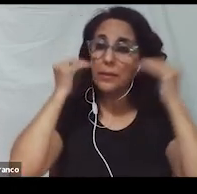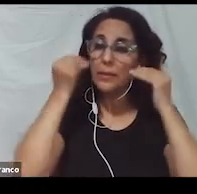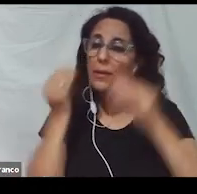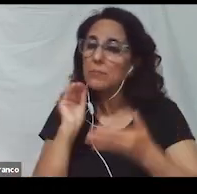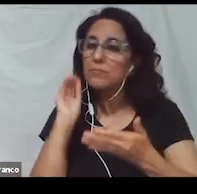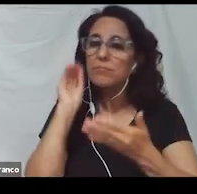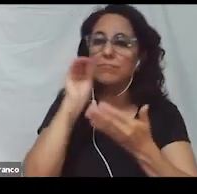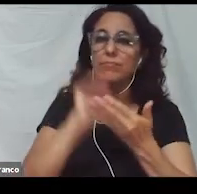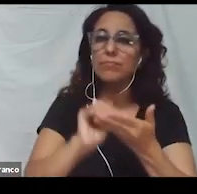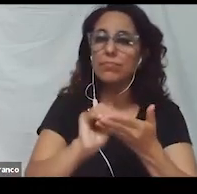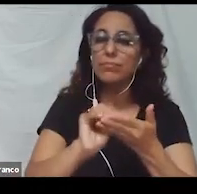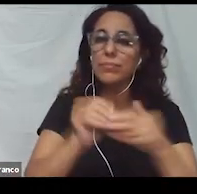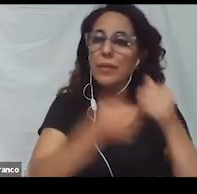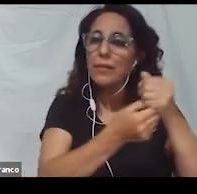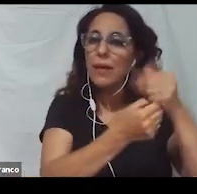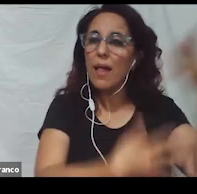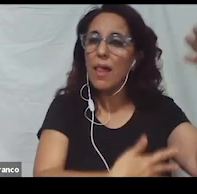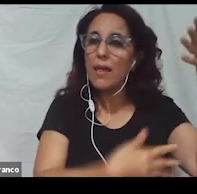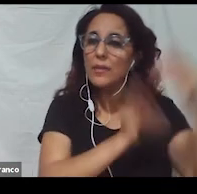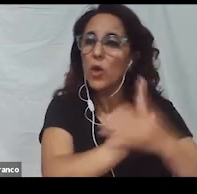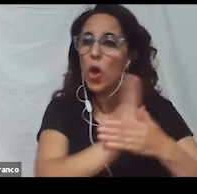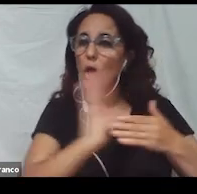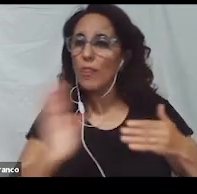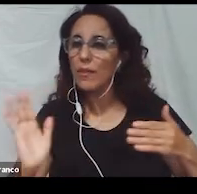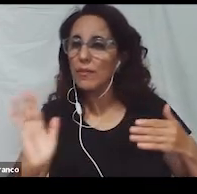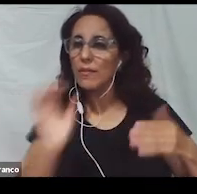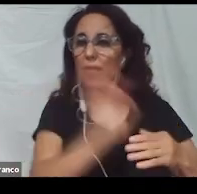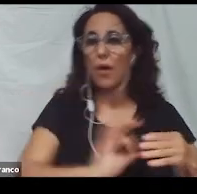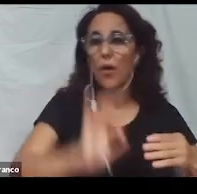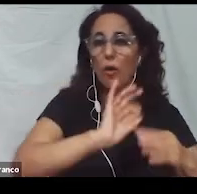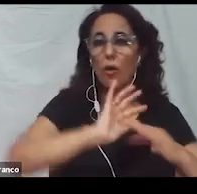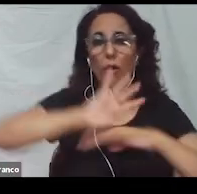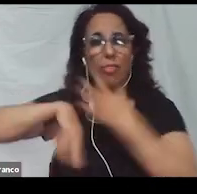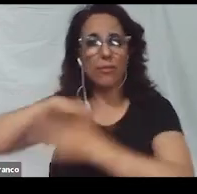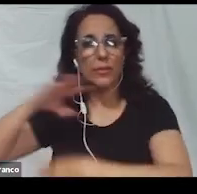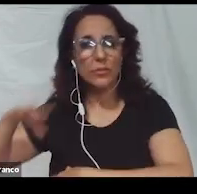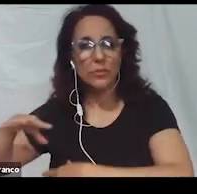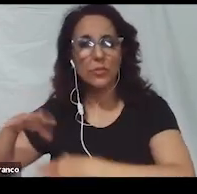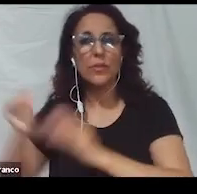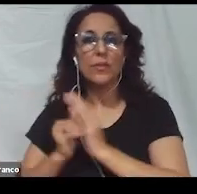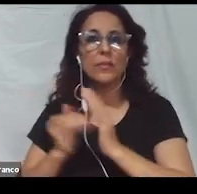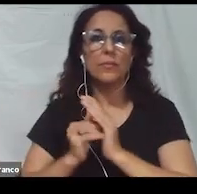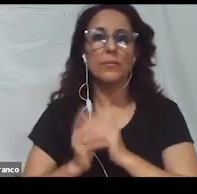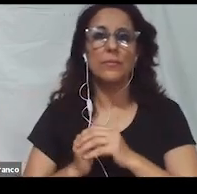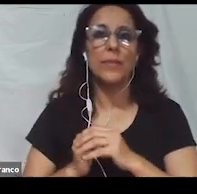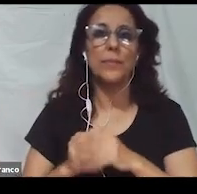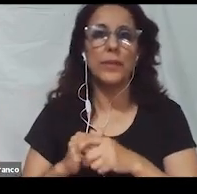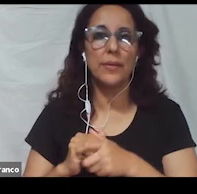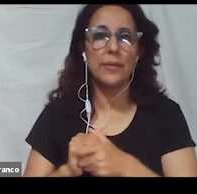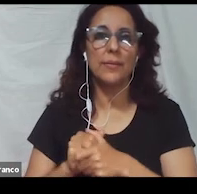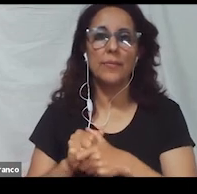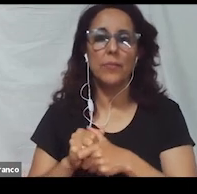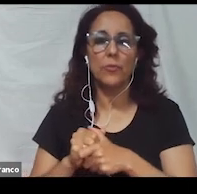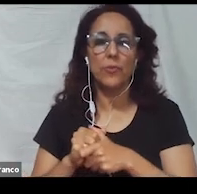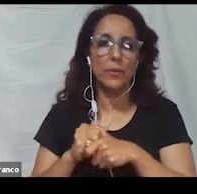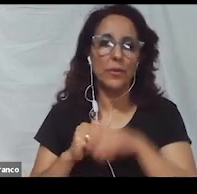un poco cómo aplicarlo, la lista podría estar ordenada o desordenada, ¿sí? Eso tiene que ver con cómo se encuentra mi